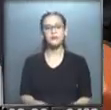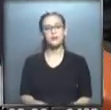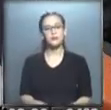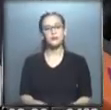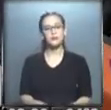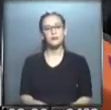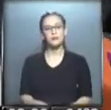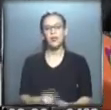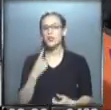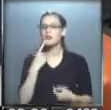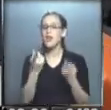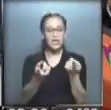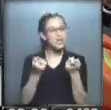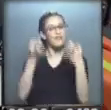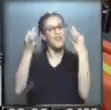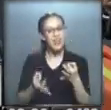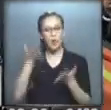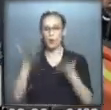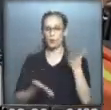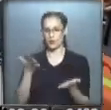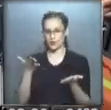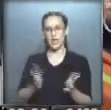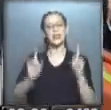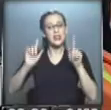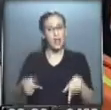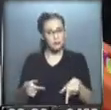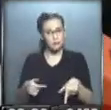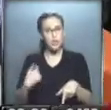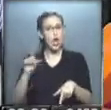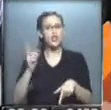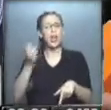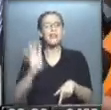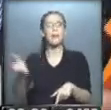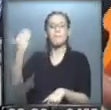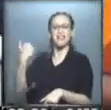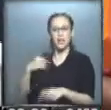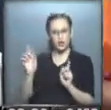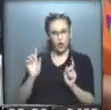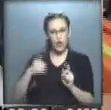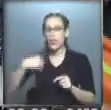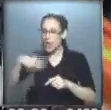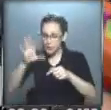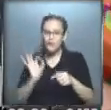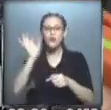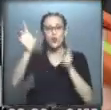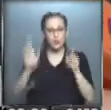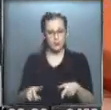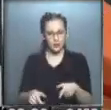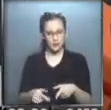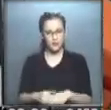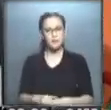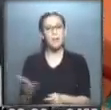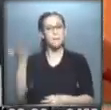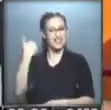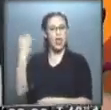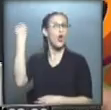reconciliación se necesita verdad y justicia, pero también no solo vivir del pasado. Ella nos ha hecho una propuesta para el futuro, basado en no